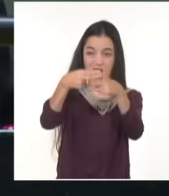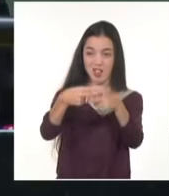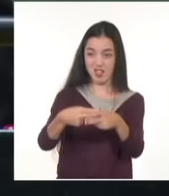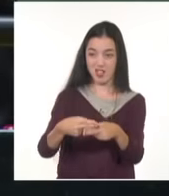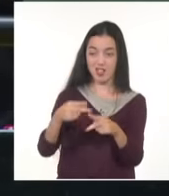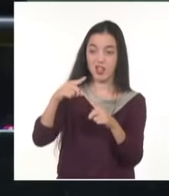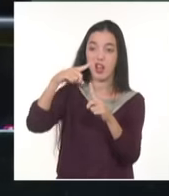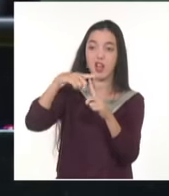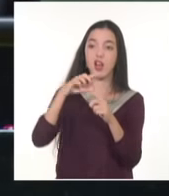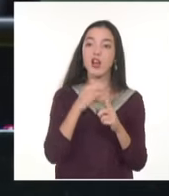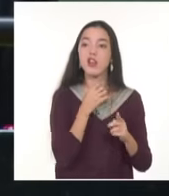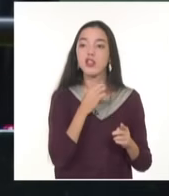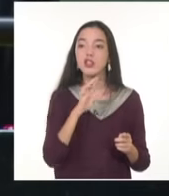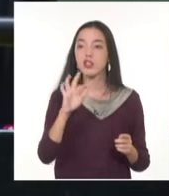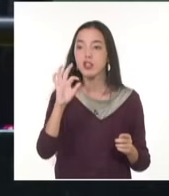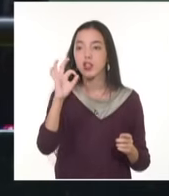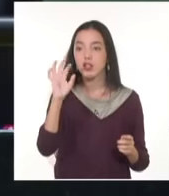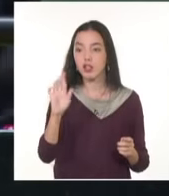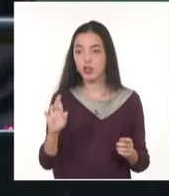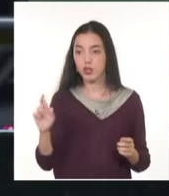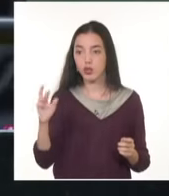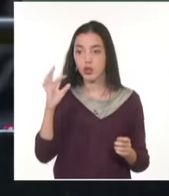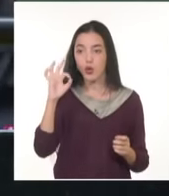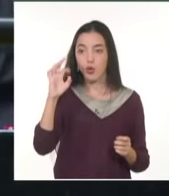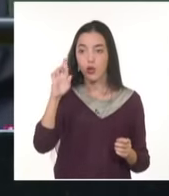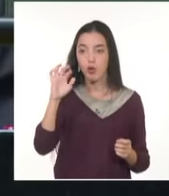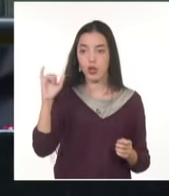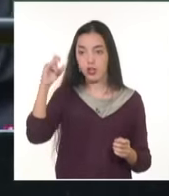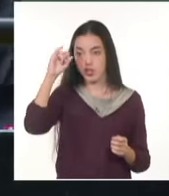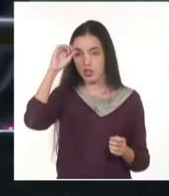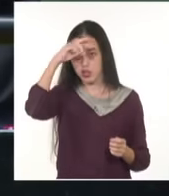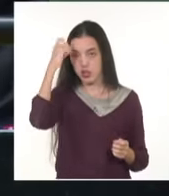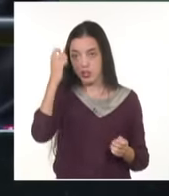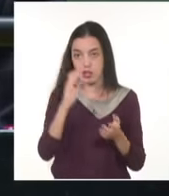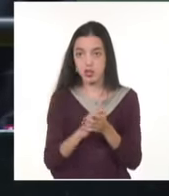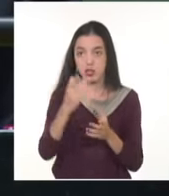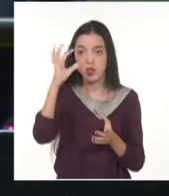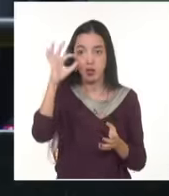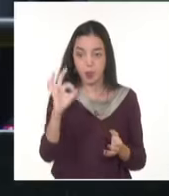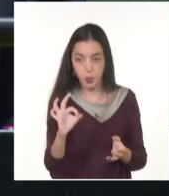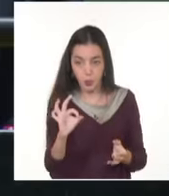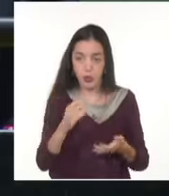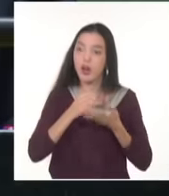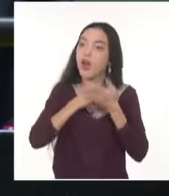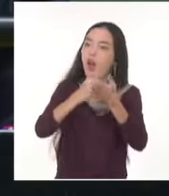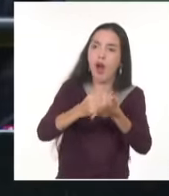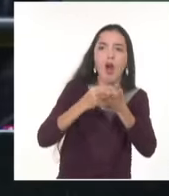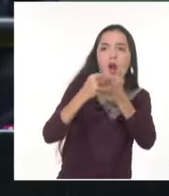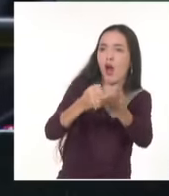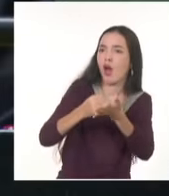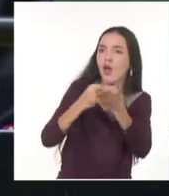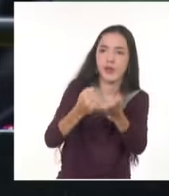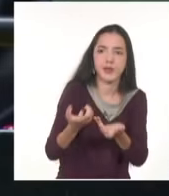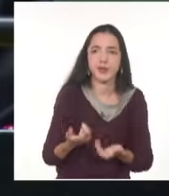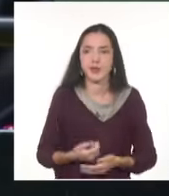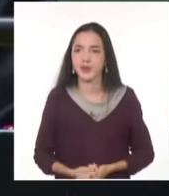del Departamento de Estado sobre países que supuestamente patrocinan el